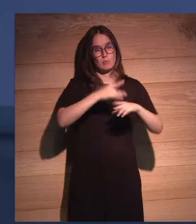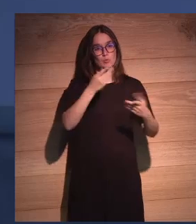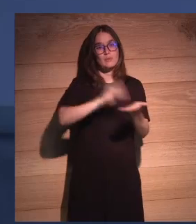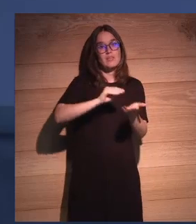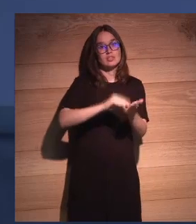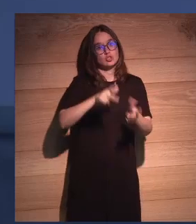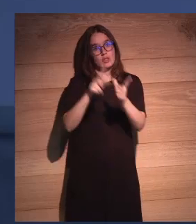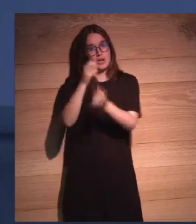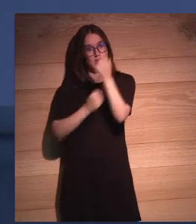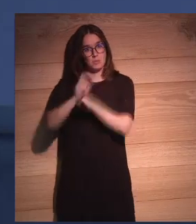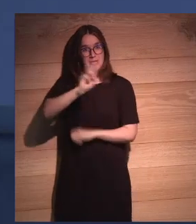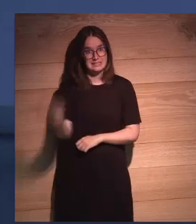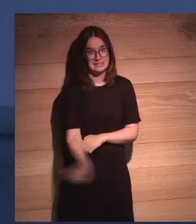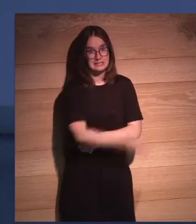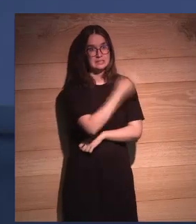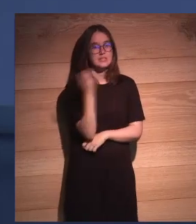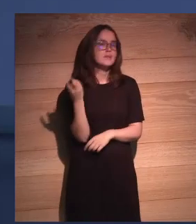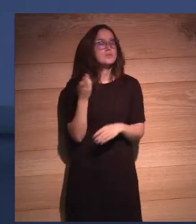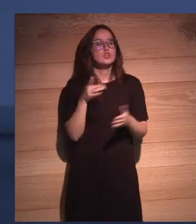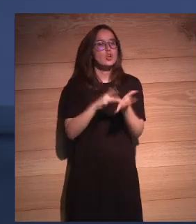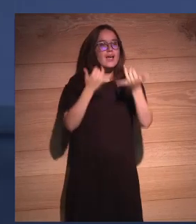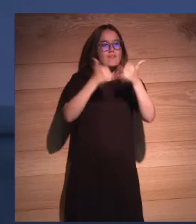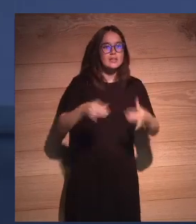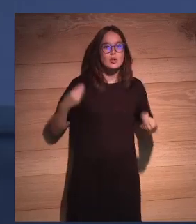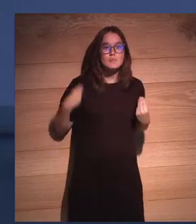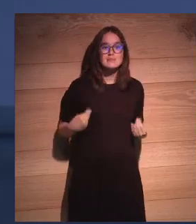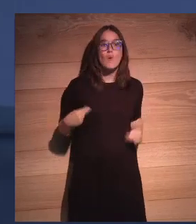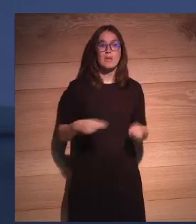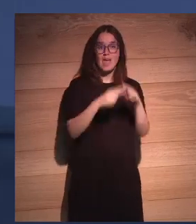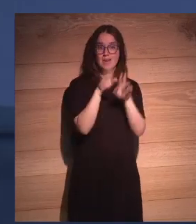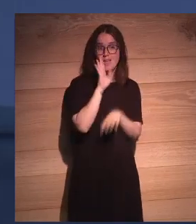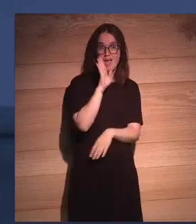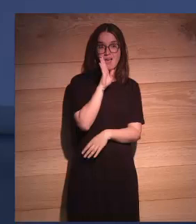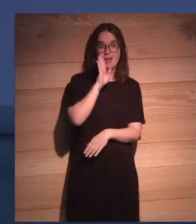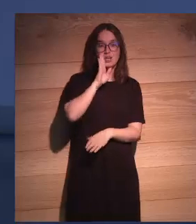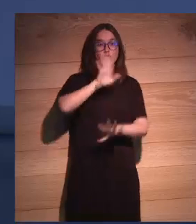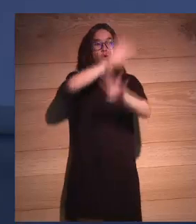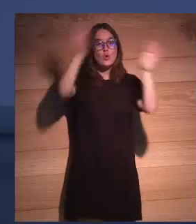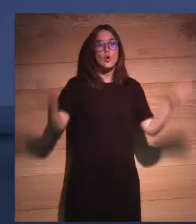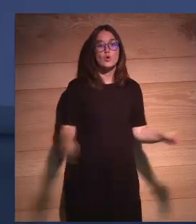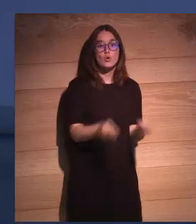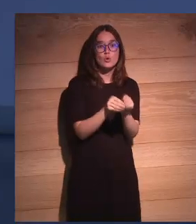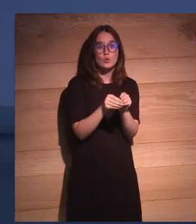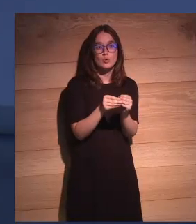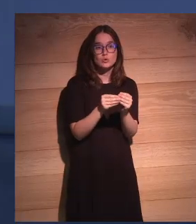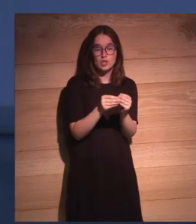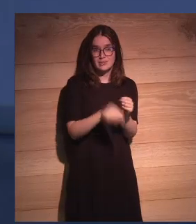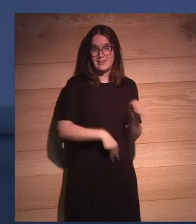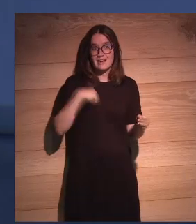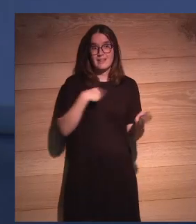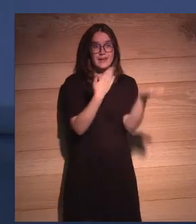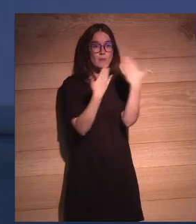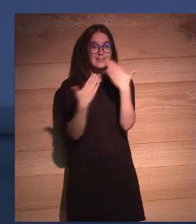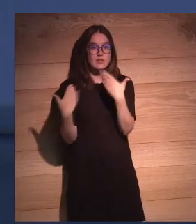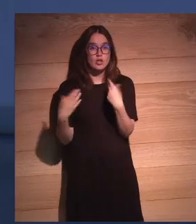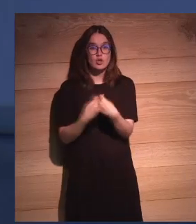económica, etcétera. En aquel evento que estuvimos en la Mobile Learning Week, la conclusión que extrajimos de las conversaciones